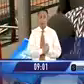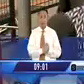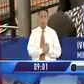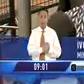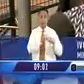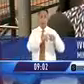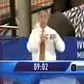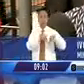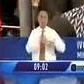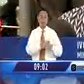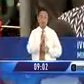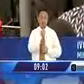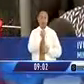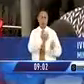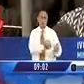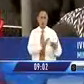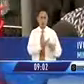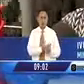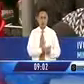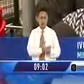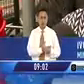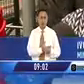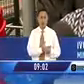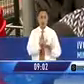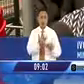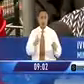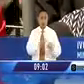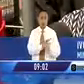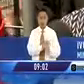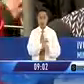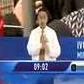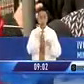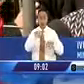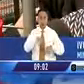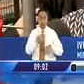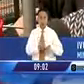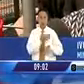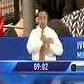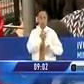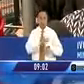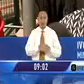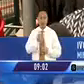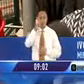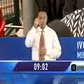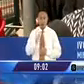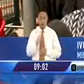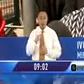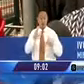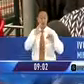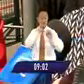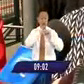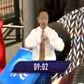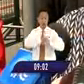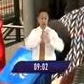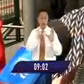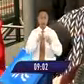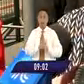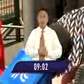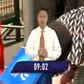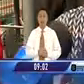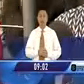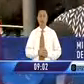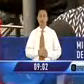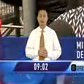porque falta aún información. La información no la tenemos completa, hemos trabajado ayer hasta altas horas de la noche, pero hay información